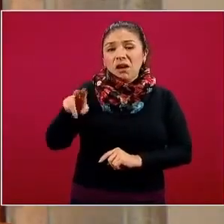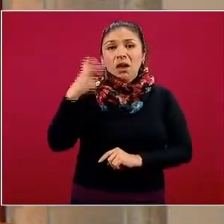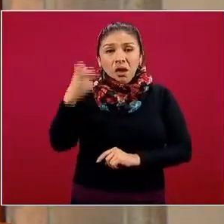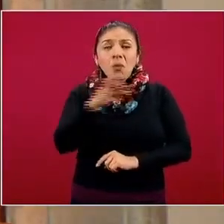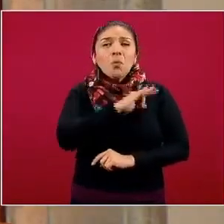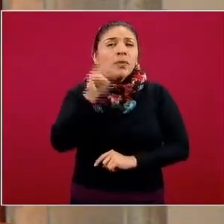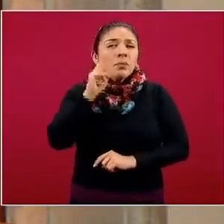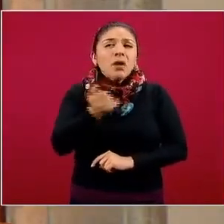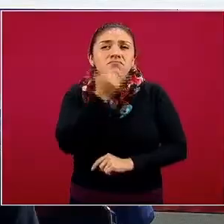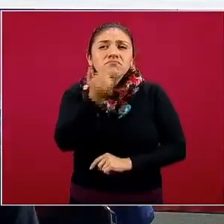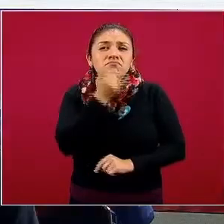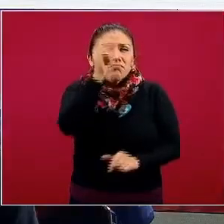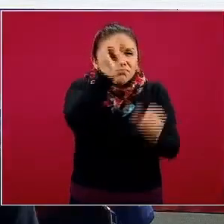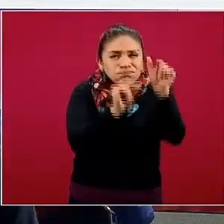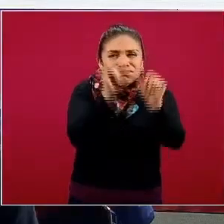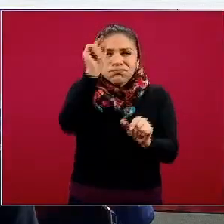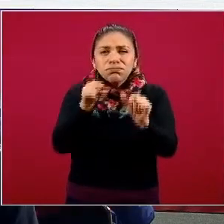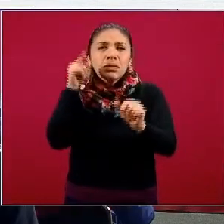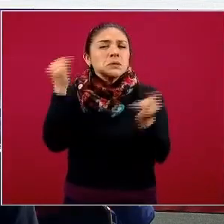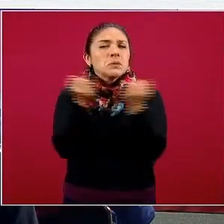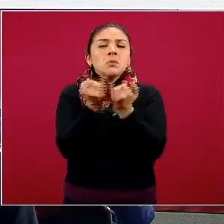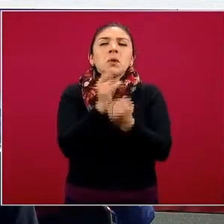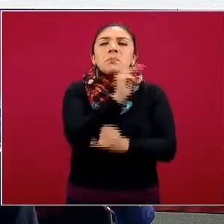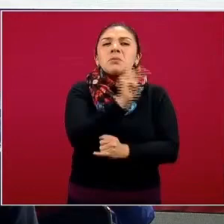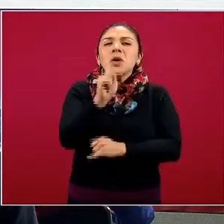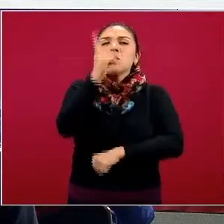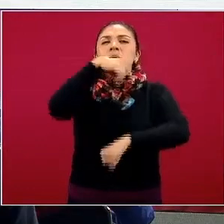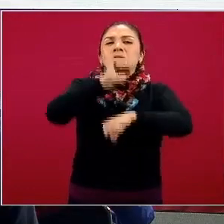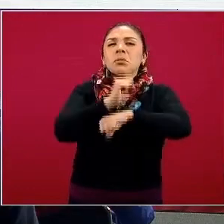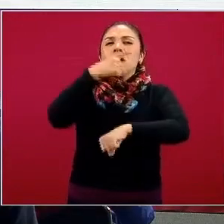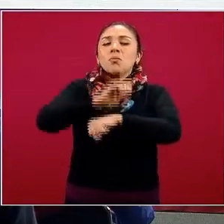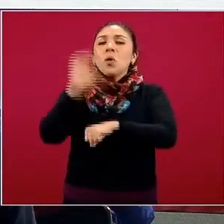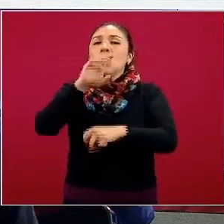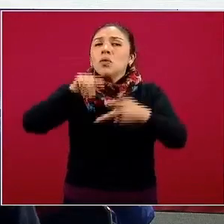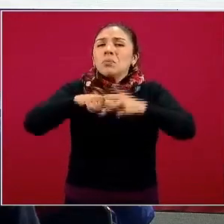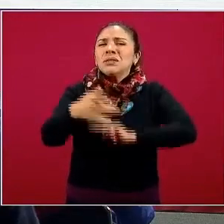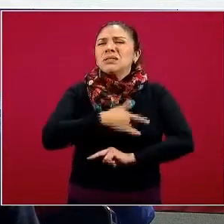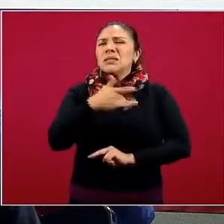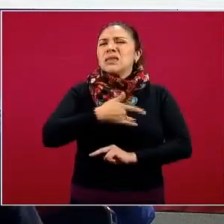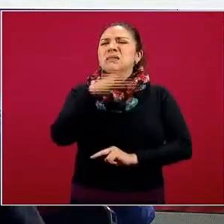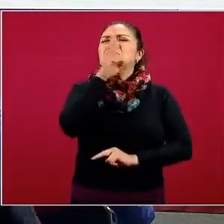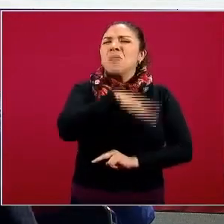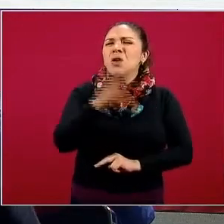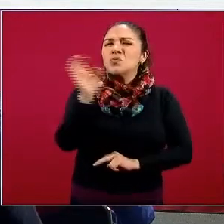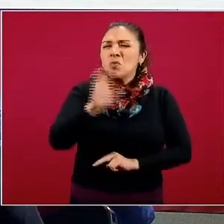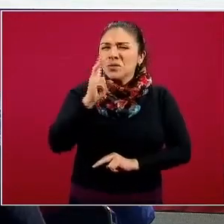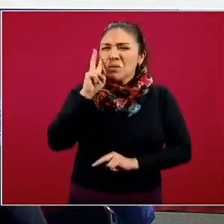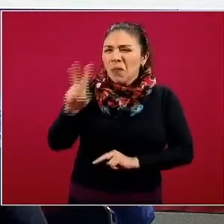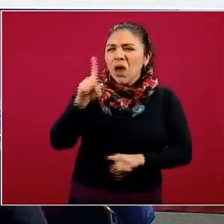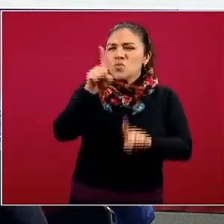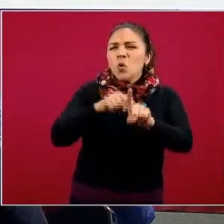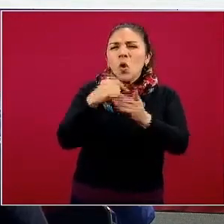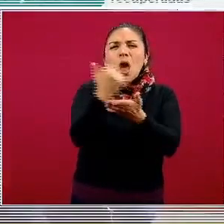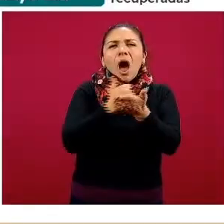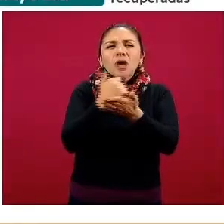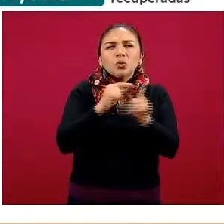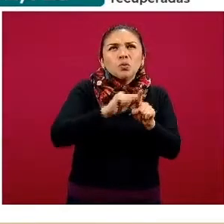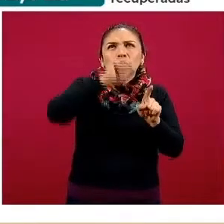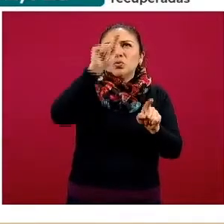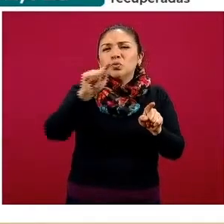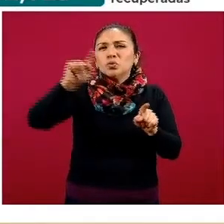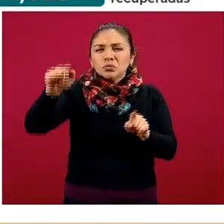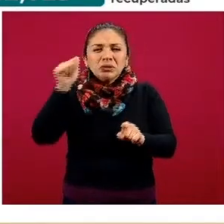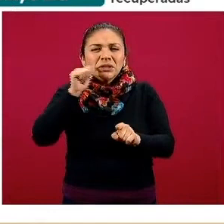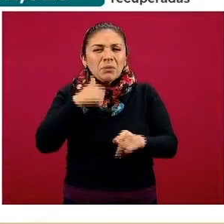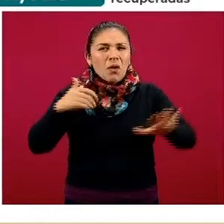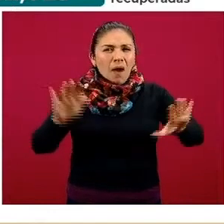entonces podemos graficarlos también por semana epidemiológica de la fecha de su inicio de síntomas en esta curva de color azul que actualizamos